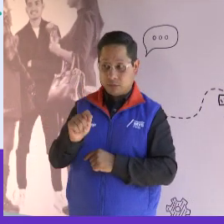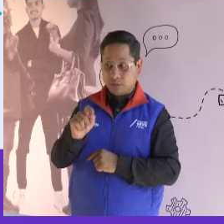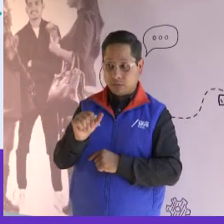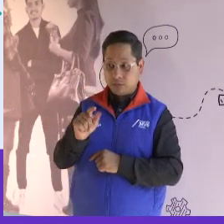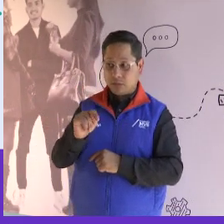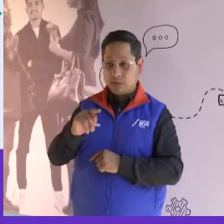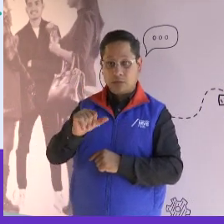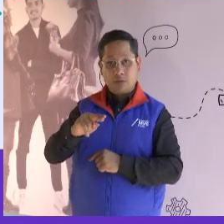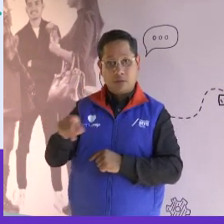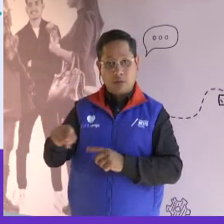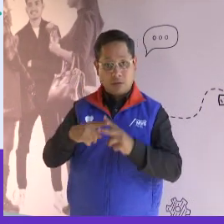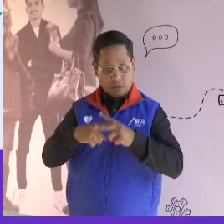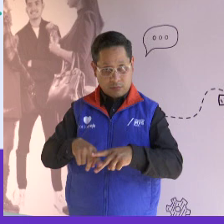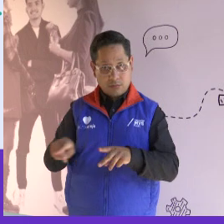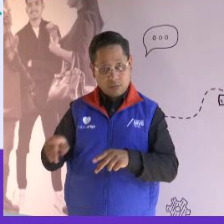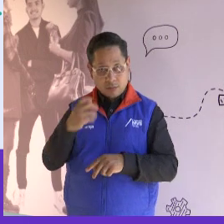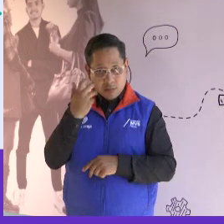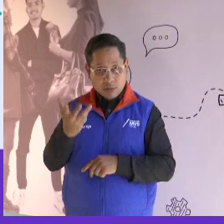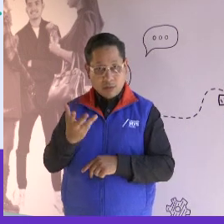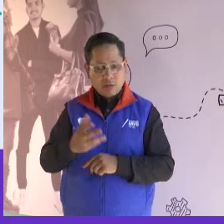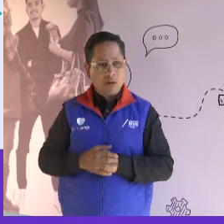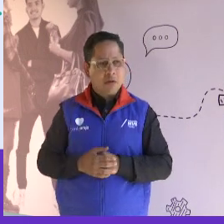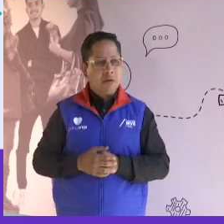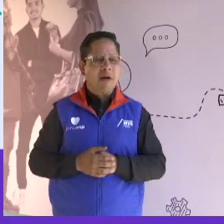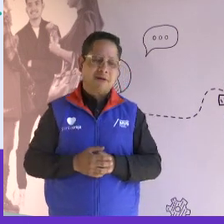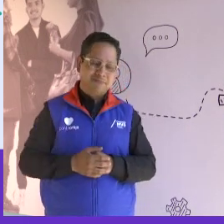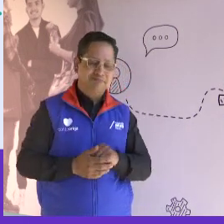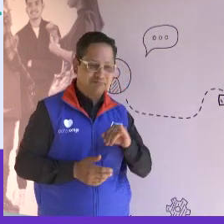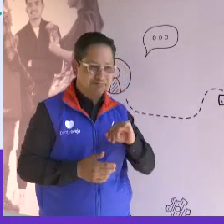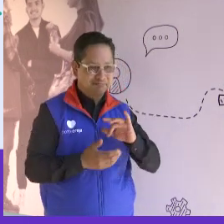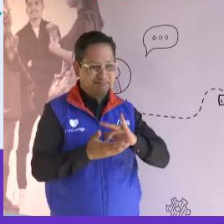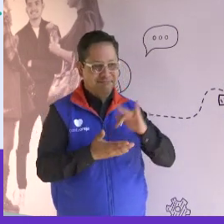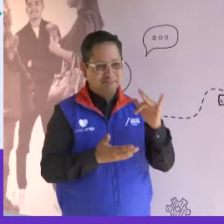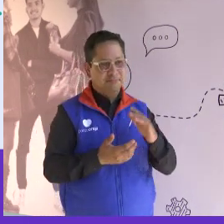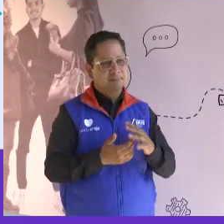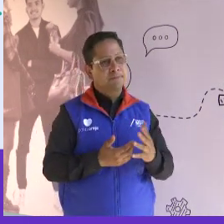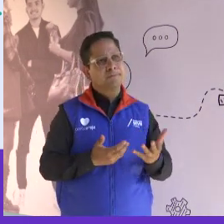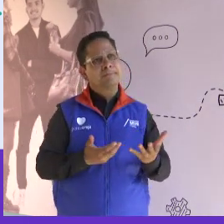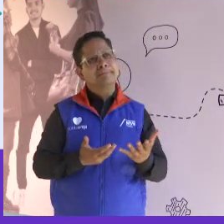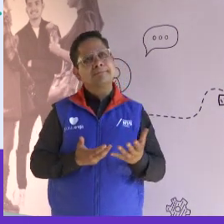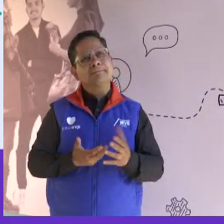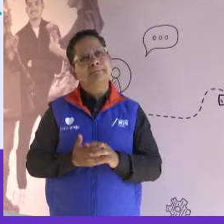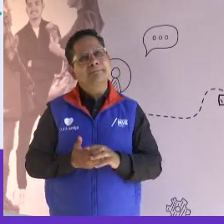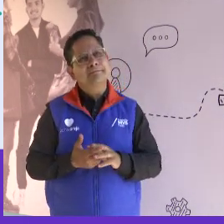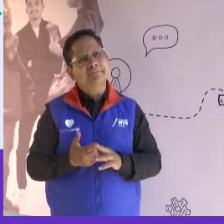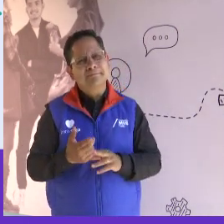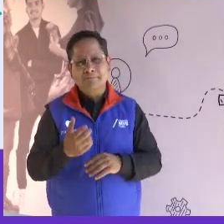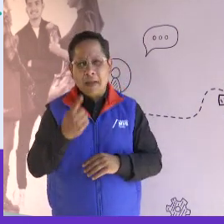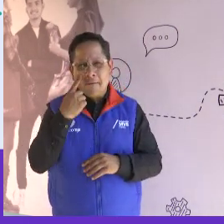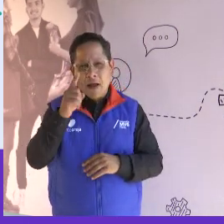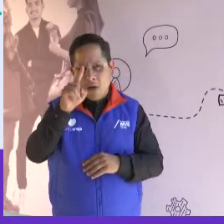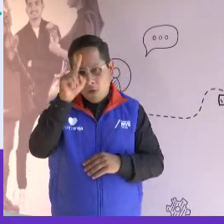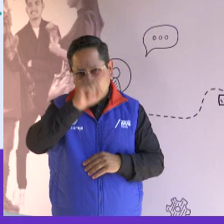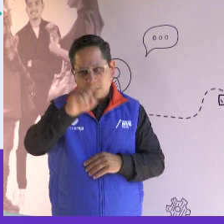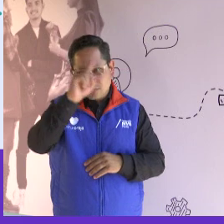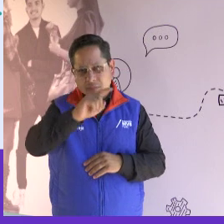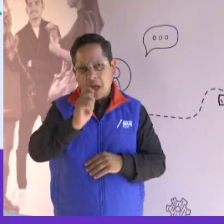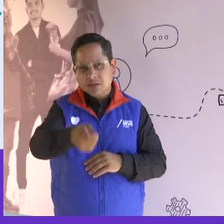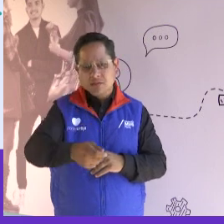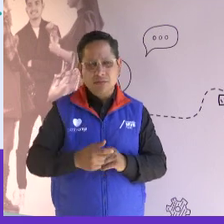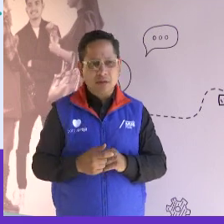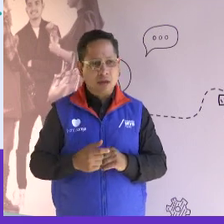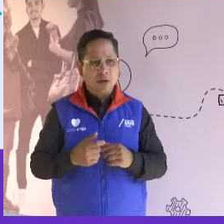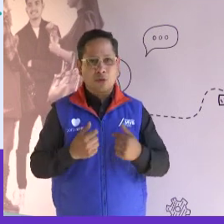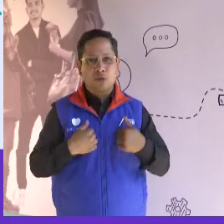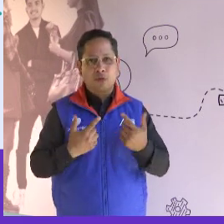otros espacios en los que estás. Sí, claro que sí, muchas gracias. Y Y bueno, aquí las recomendaciones, bueno, a mí no